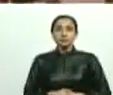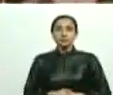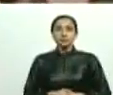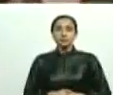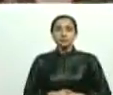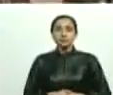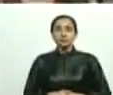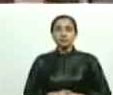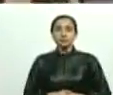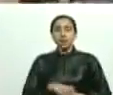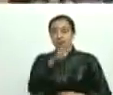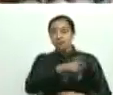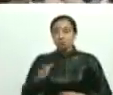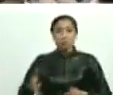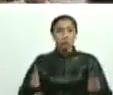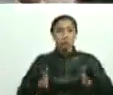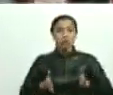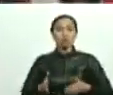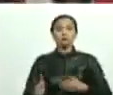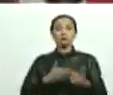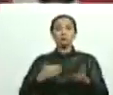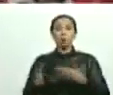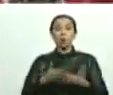gane quien gane.